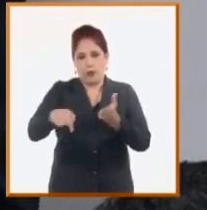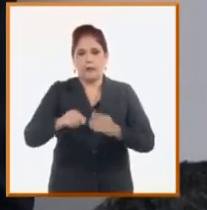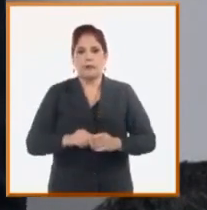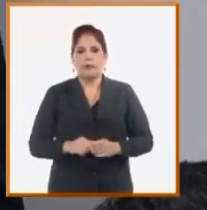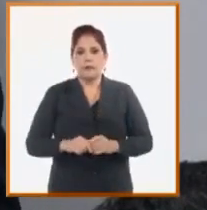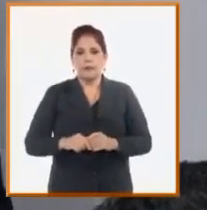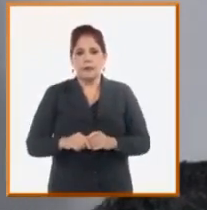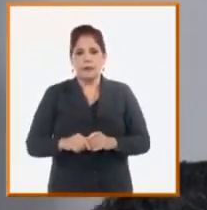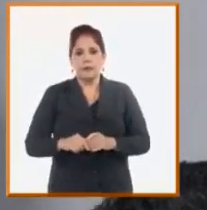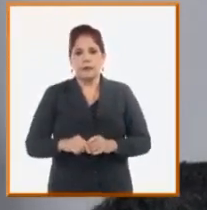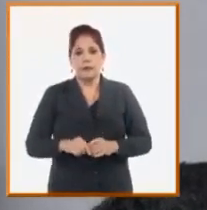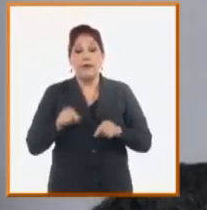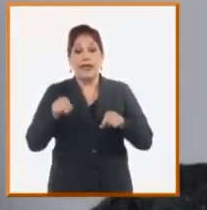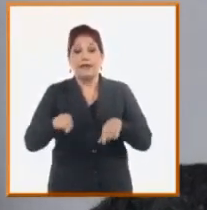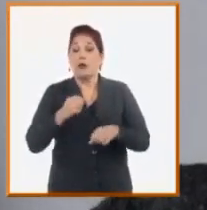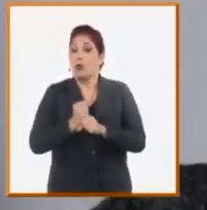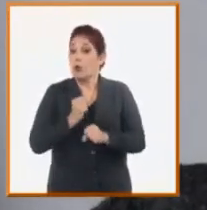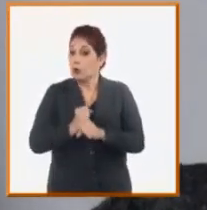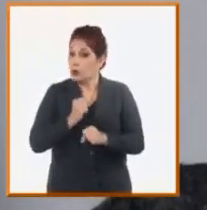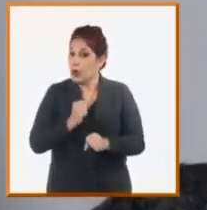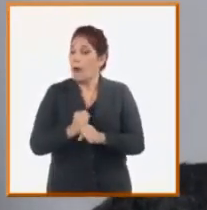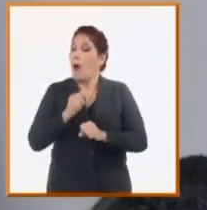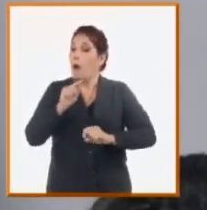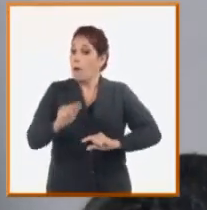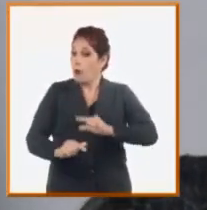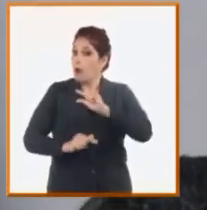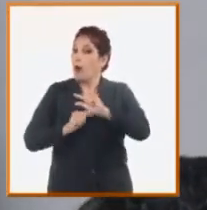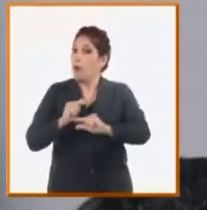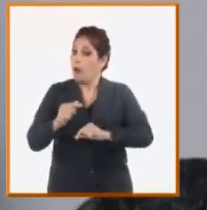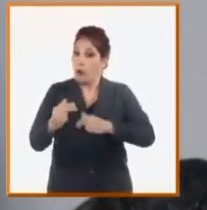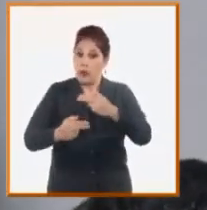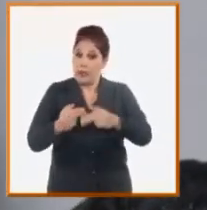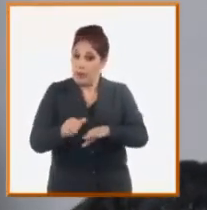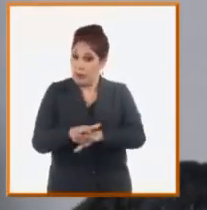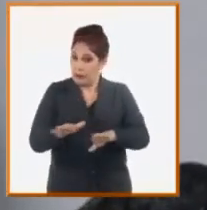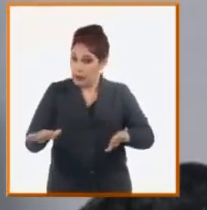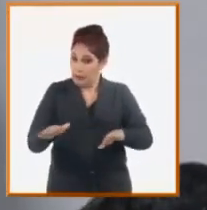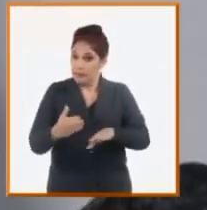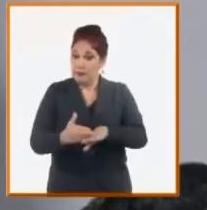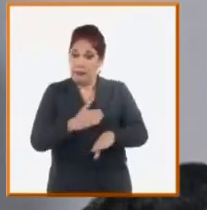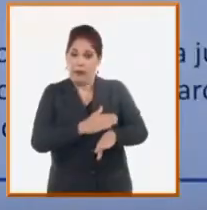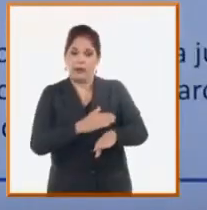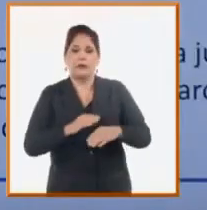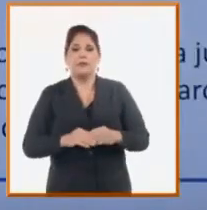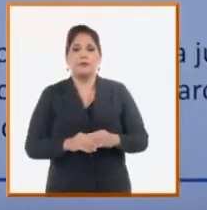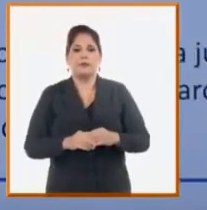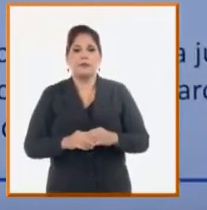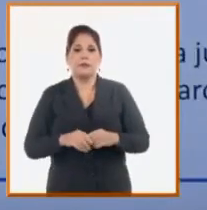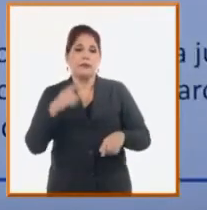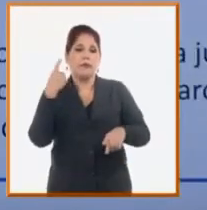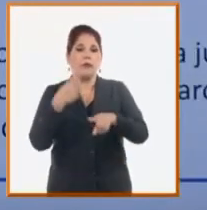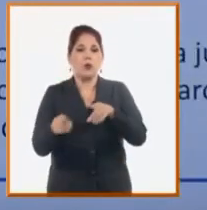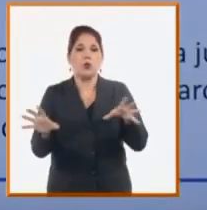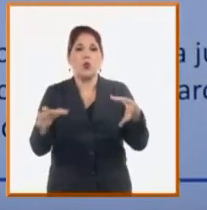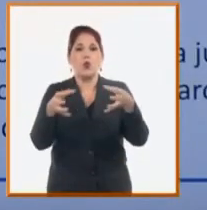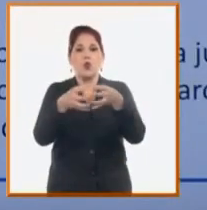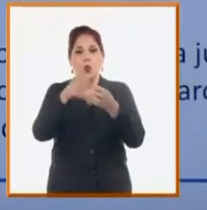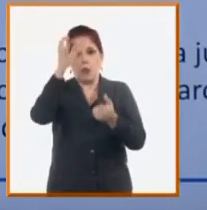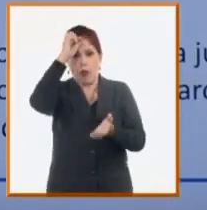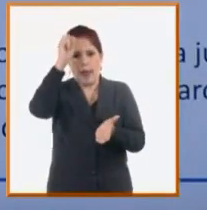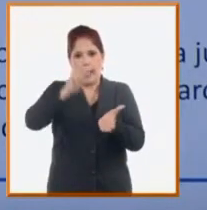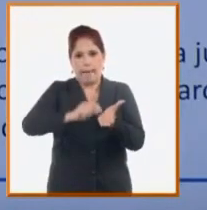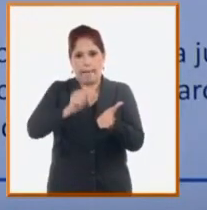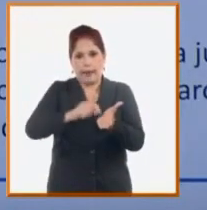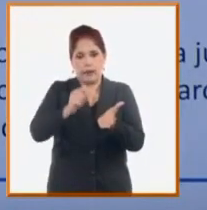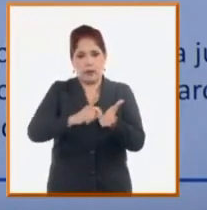preparados para esto. Es decir, este es un trabajo que fuimos haciendo adelante. Y en la presentación aparece un grupo de inspecciones que se han venido haciendo.